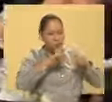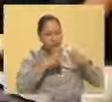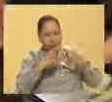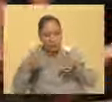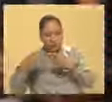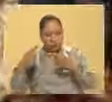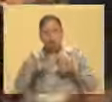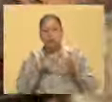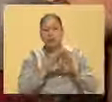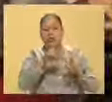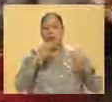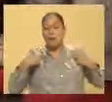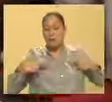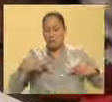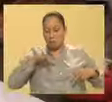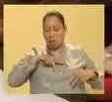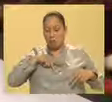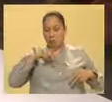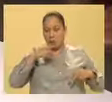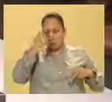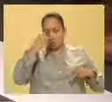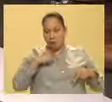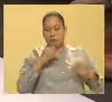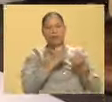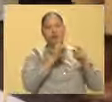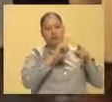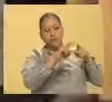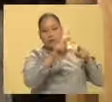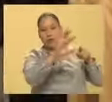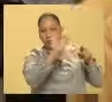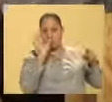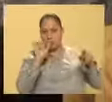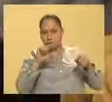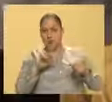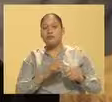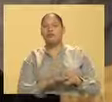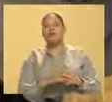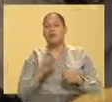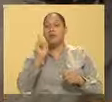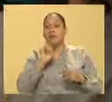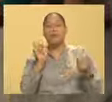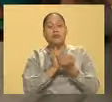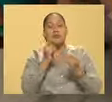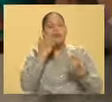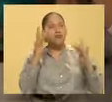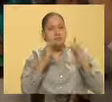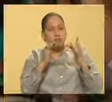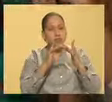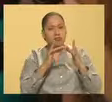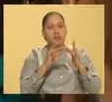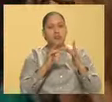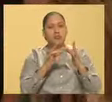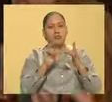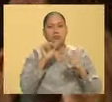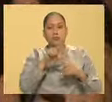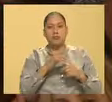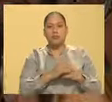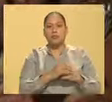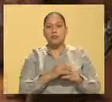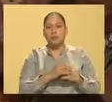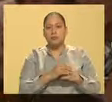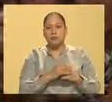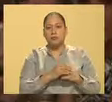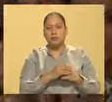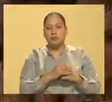poder tener un vestido tuyo y que sea de una colección. Y bueno, claro que sí, las clientas también que quieran contactarlo, bueno, también tendrán toda